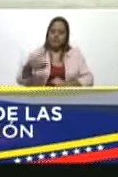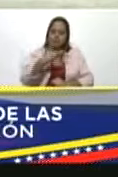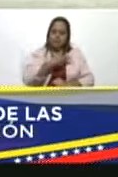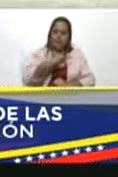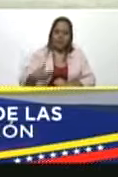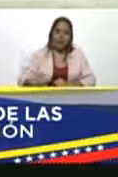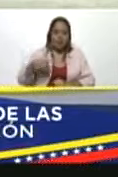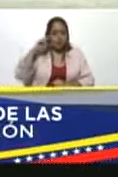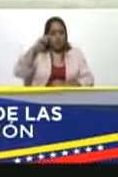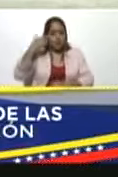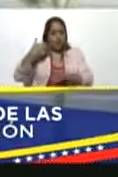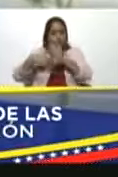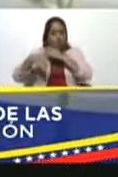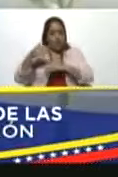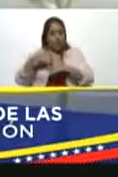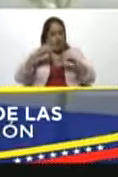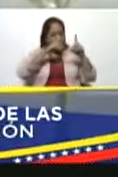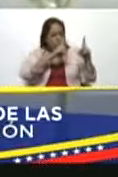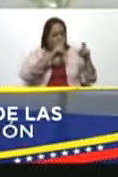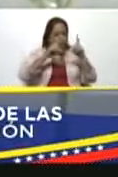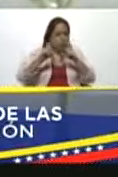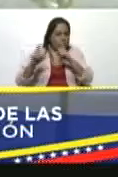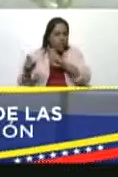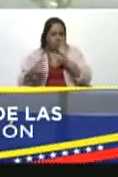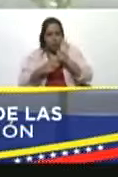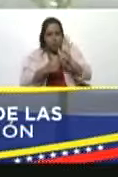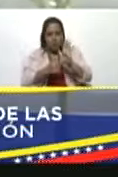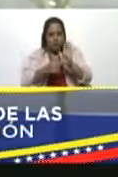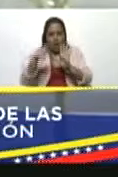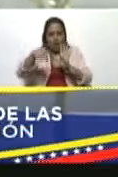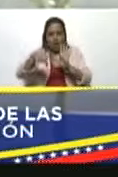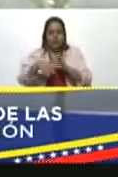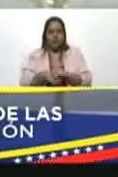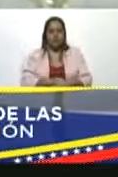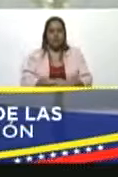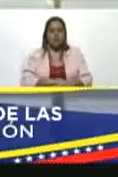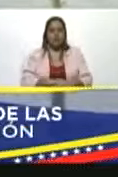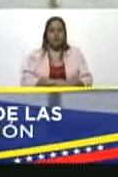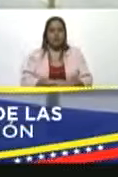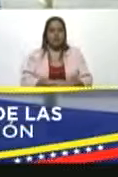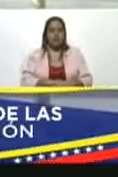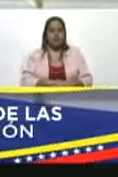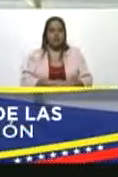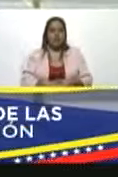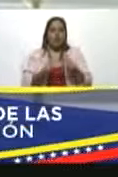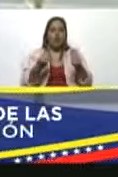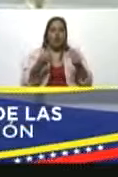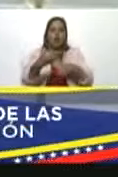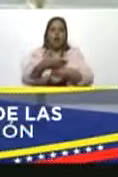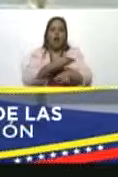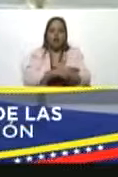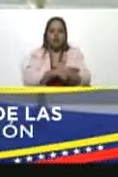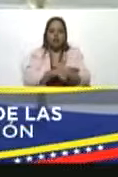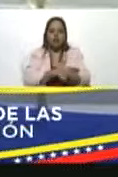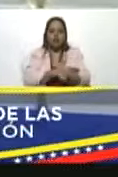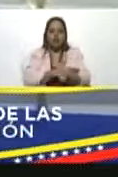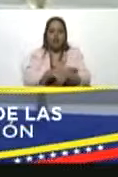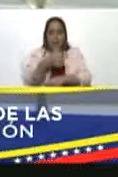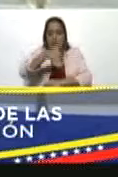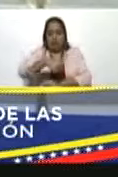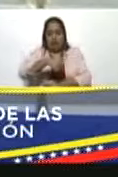yo recuerdo que les mandé las imágenes que ahorita se las mostraba de la condición que se de esta